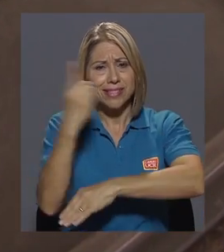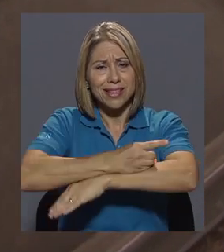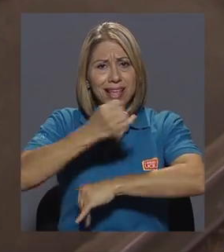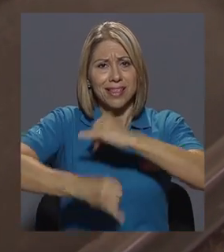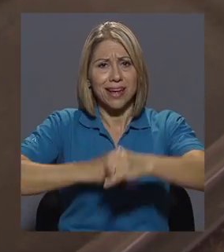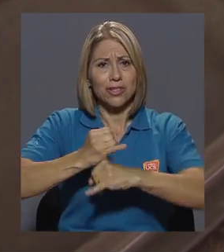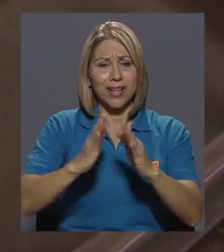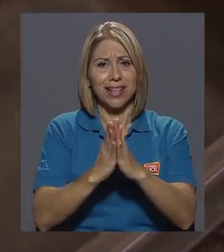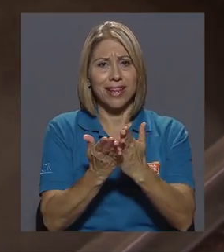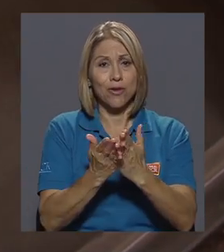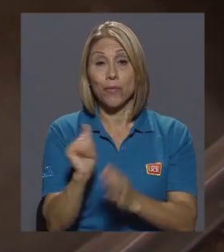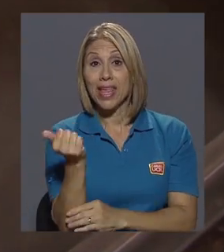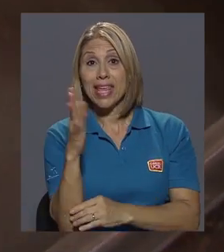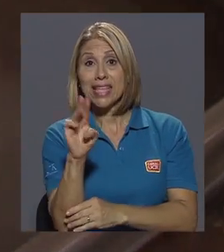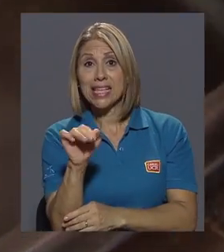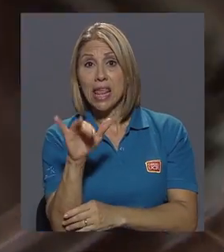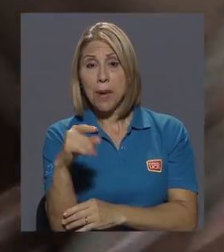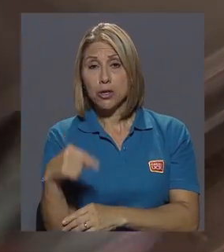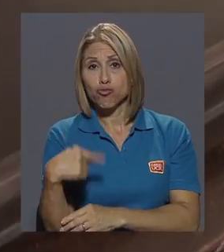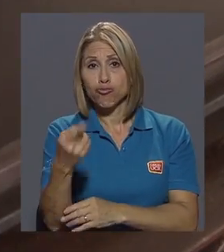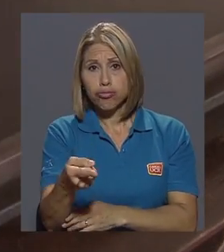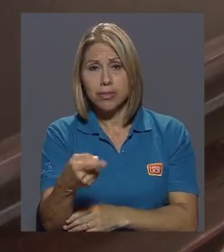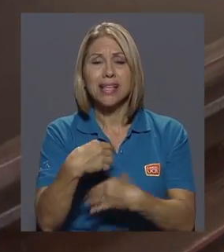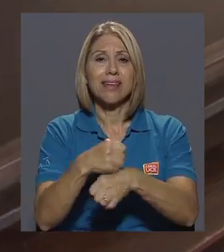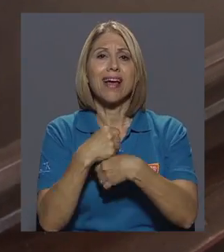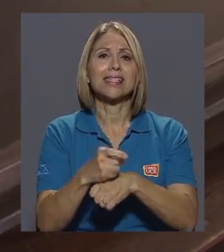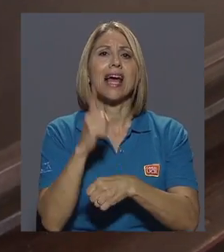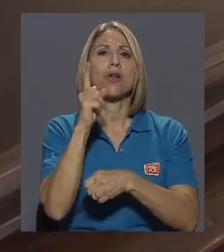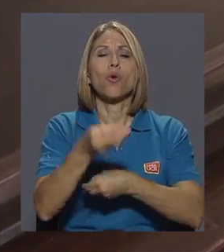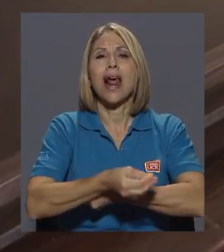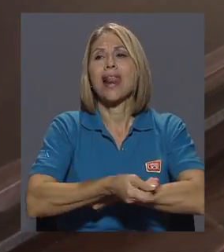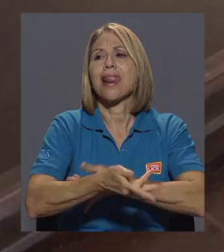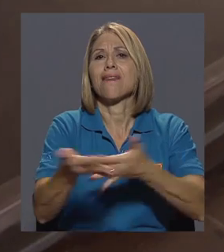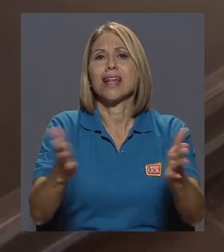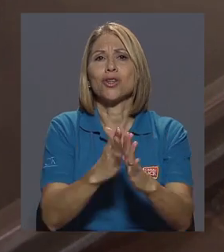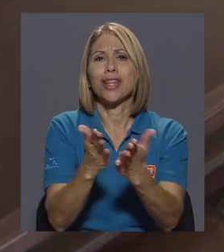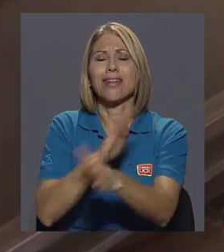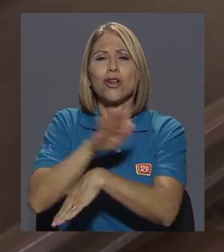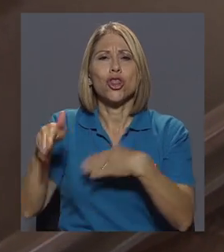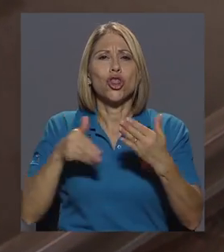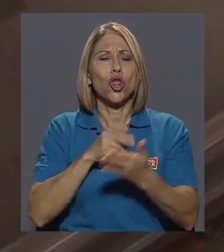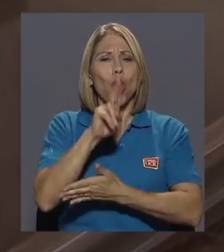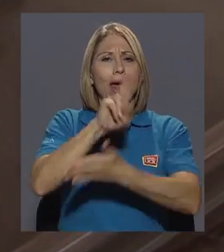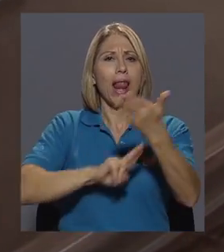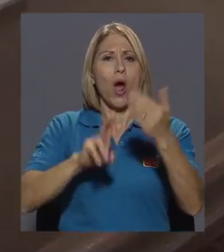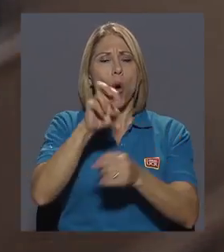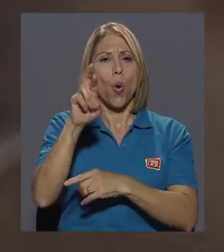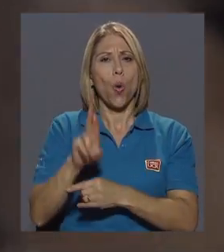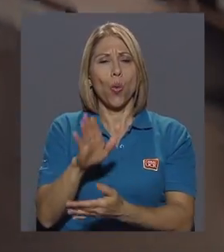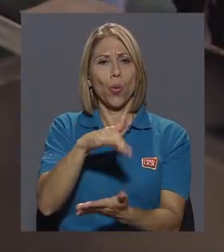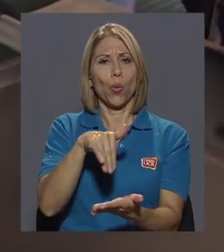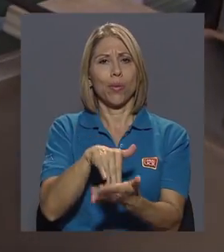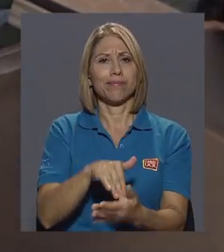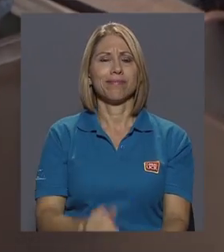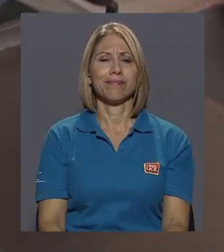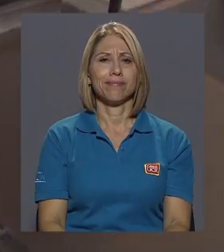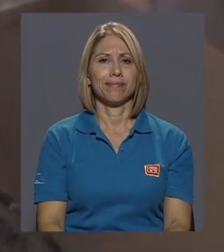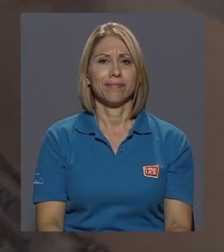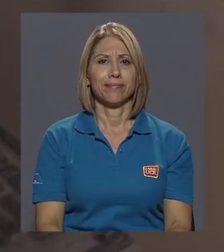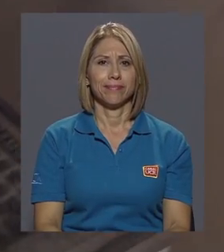libro y el 15 de mayo se tiene proyectado realizar una liberación de libros masiva en todo el campus rodrigo fácil